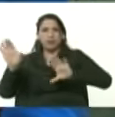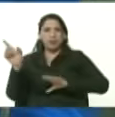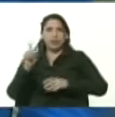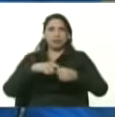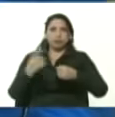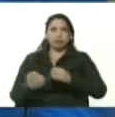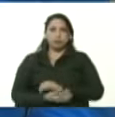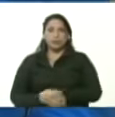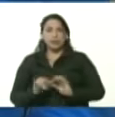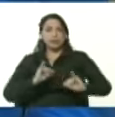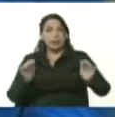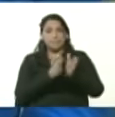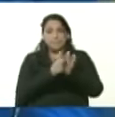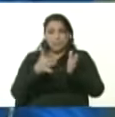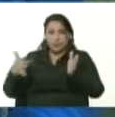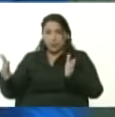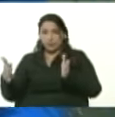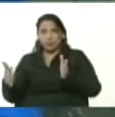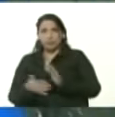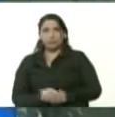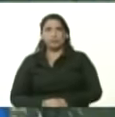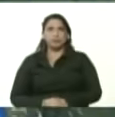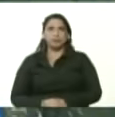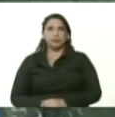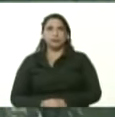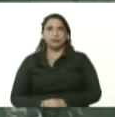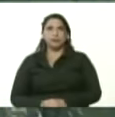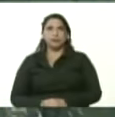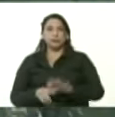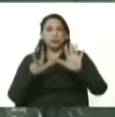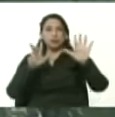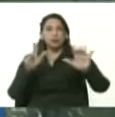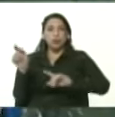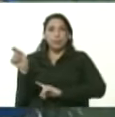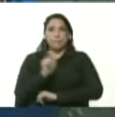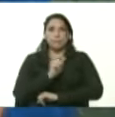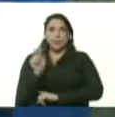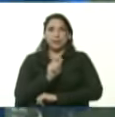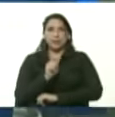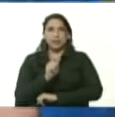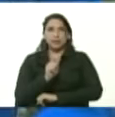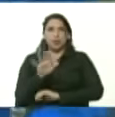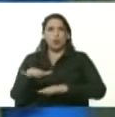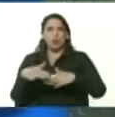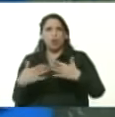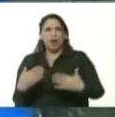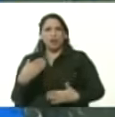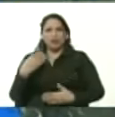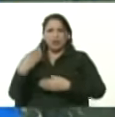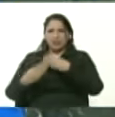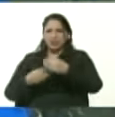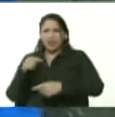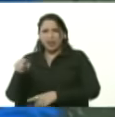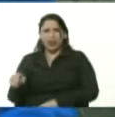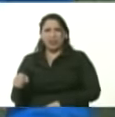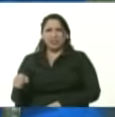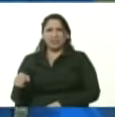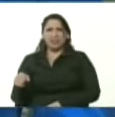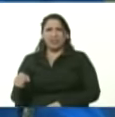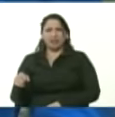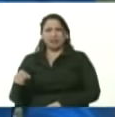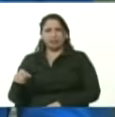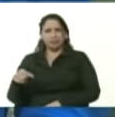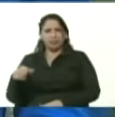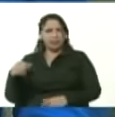Han transcurrido exactamente 8 meses desde ese infame y torcido accidente en nuestra